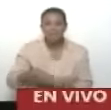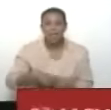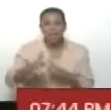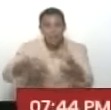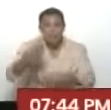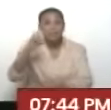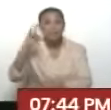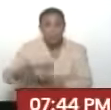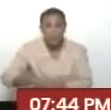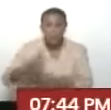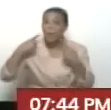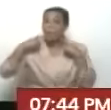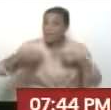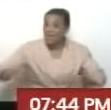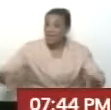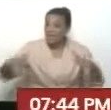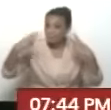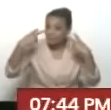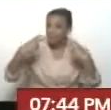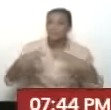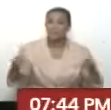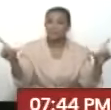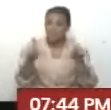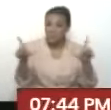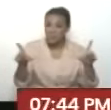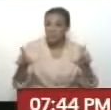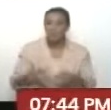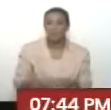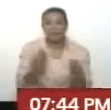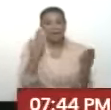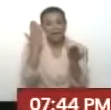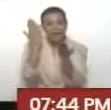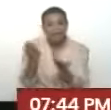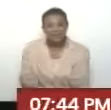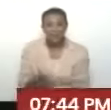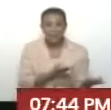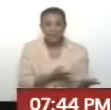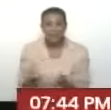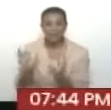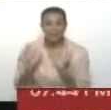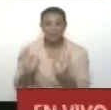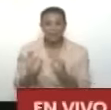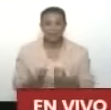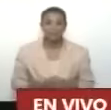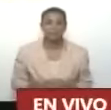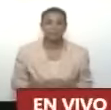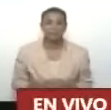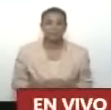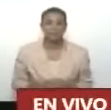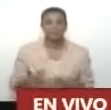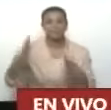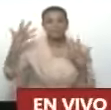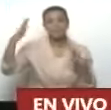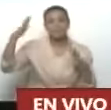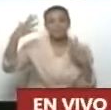próximo lunes no se pierdan en Con Maduro Más a María Alexandra. María